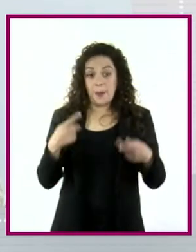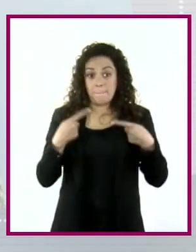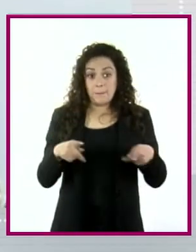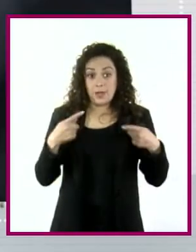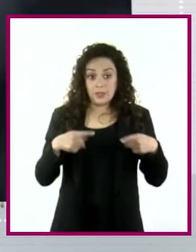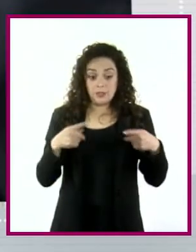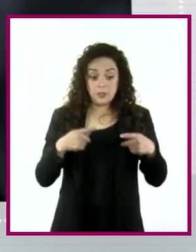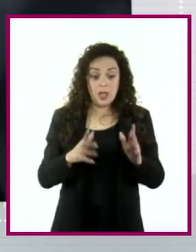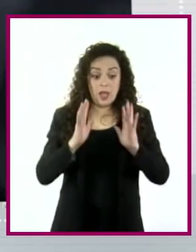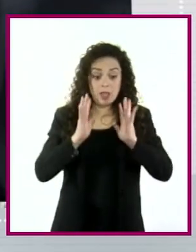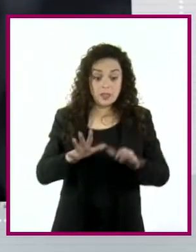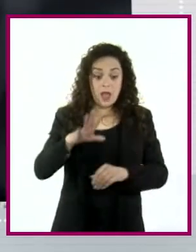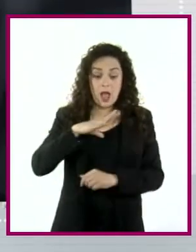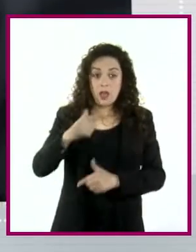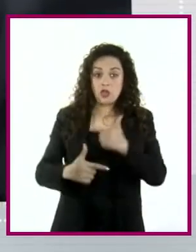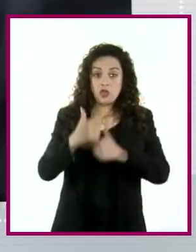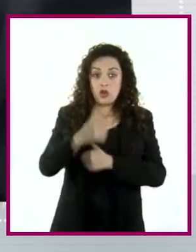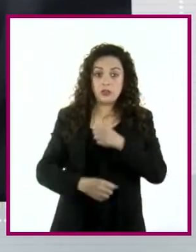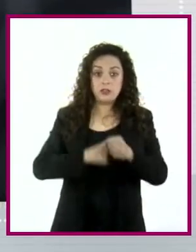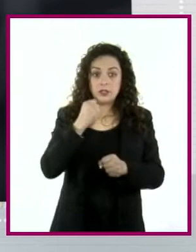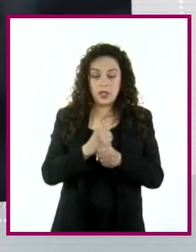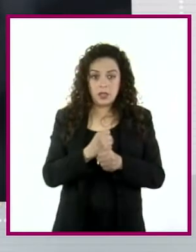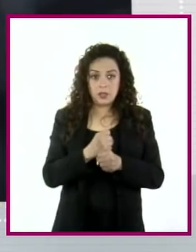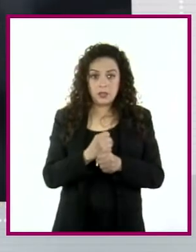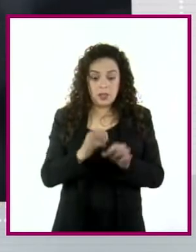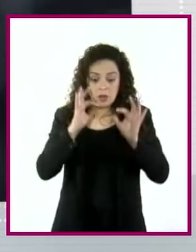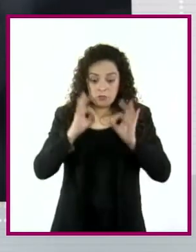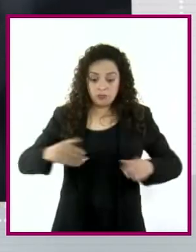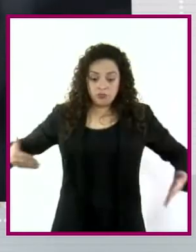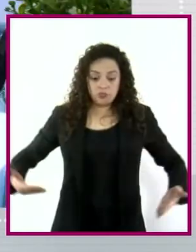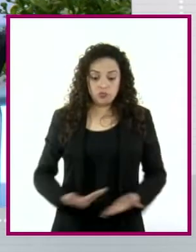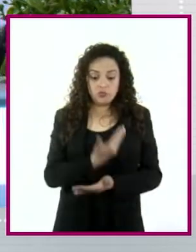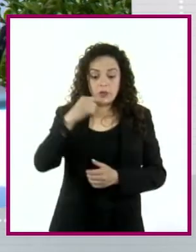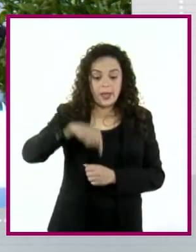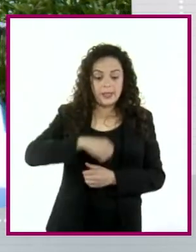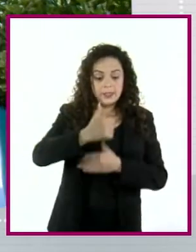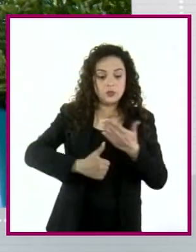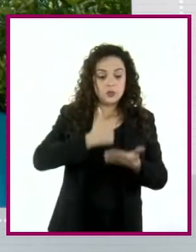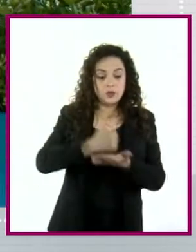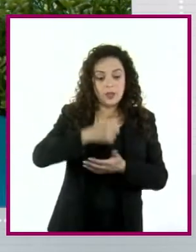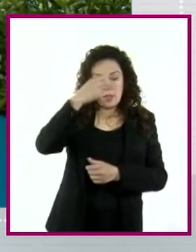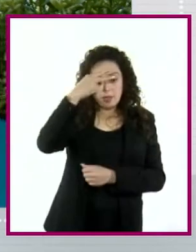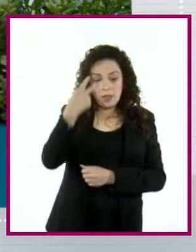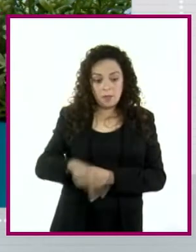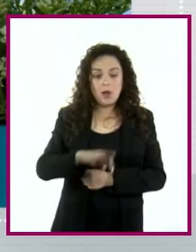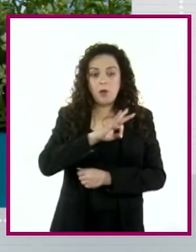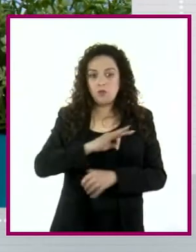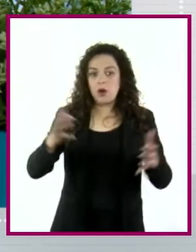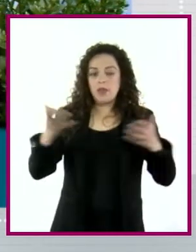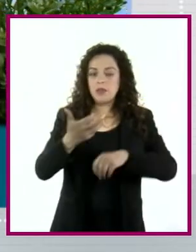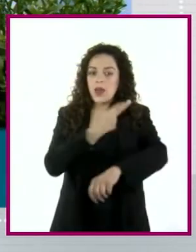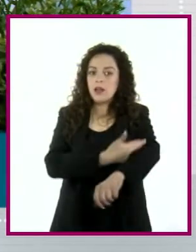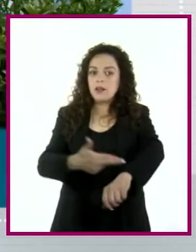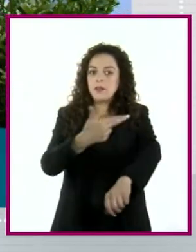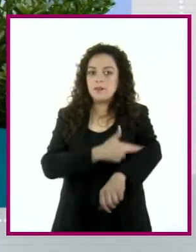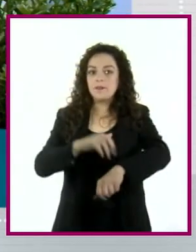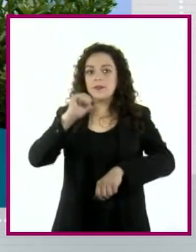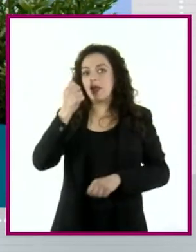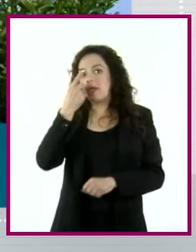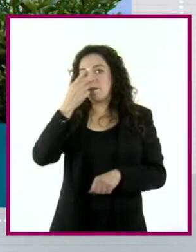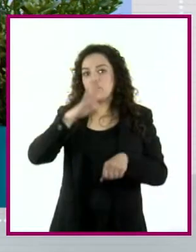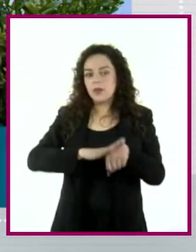que hayan cumplido 12 años y sean originarias de la Ciudad de México pueden realizar un trámite administrativo para